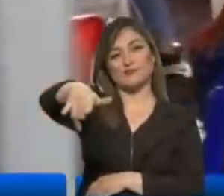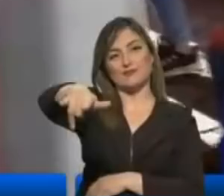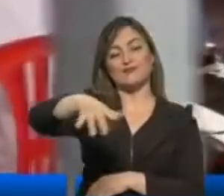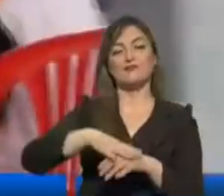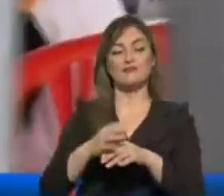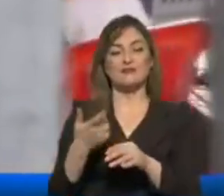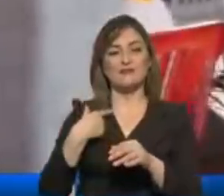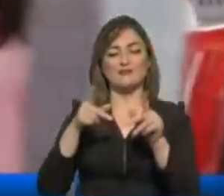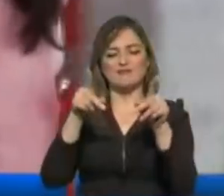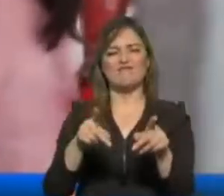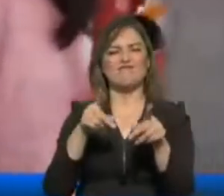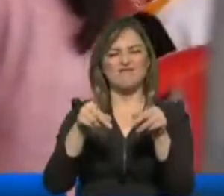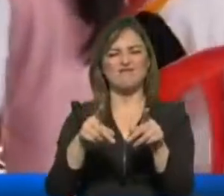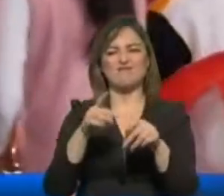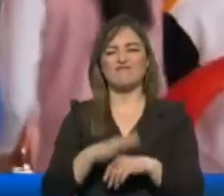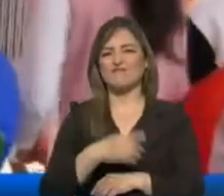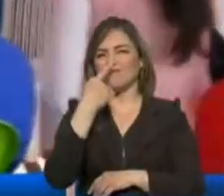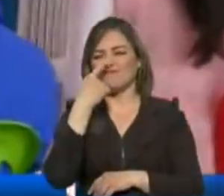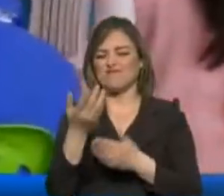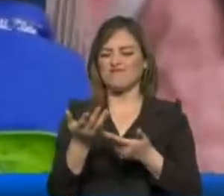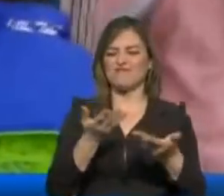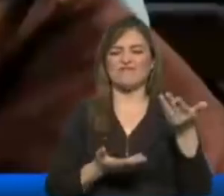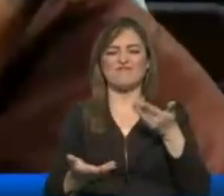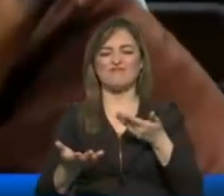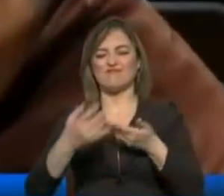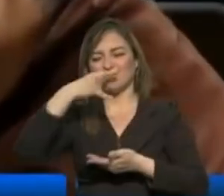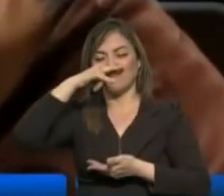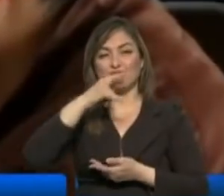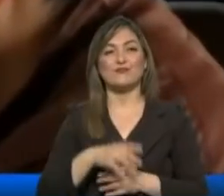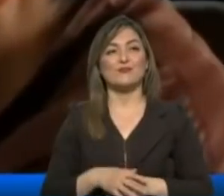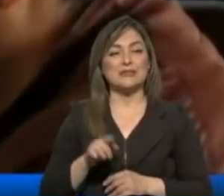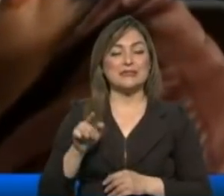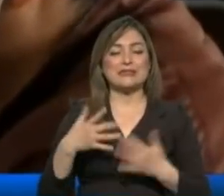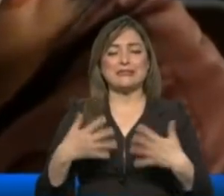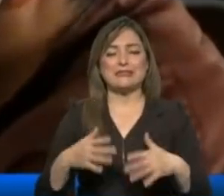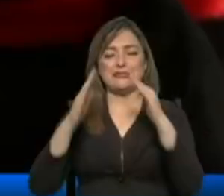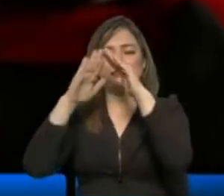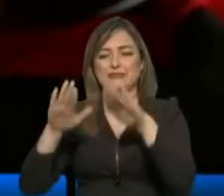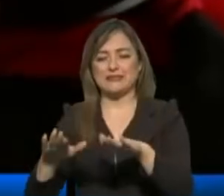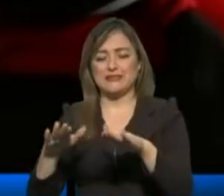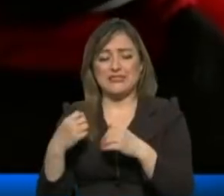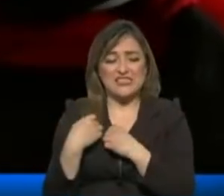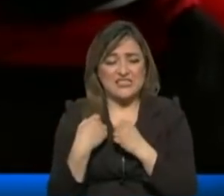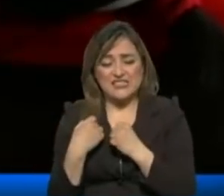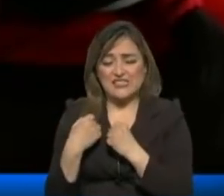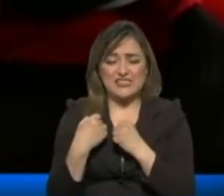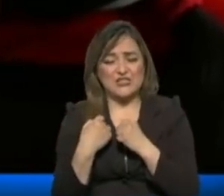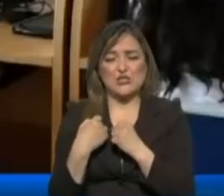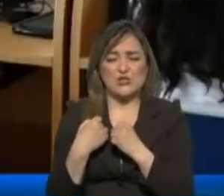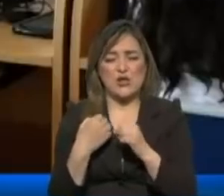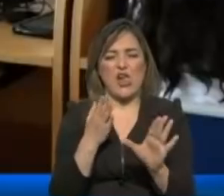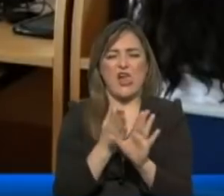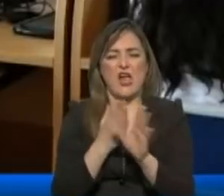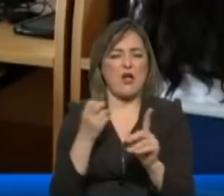divertidas se retoman los procesos recreativos con los más pequeños del hogar, que cargan el peso del encierro y todas las restricciones inmersas en la